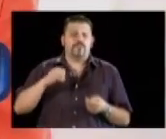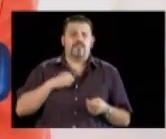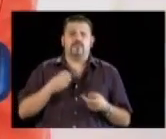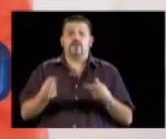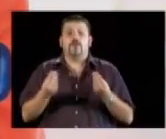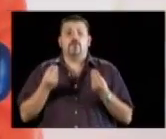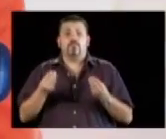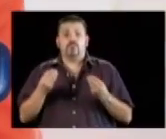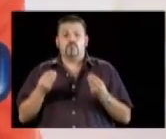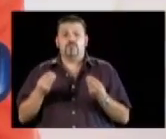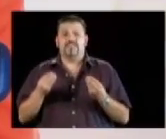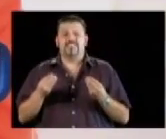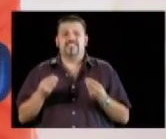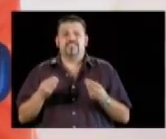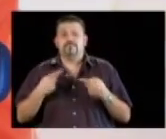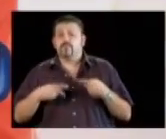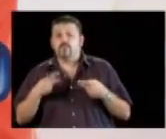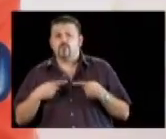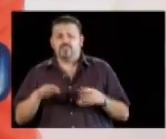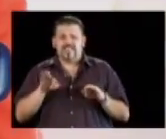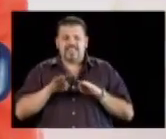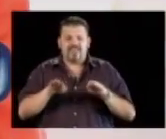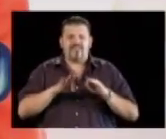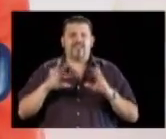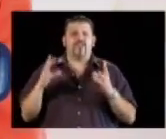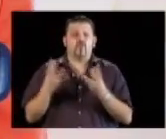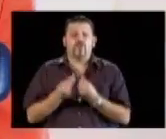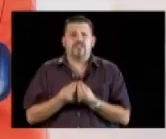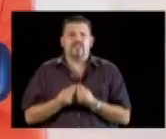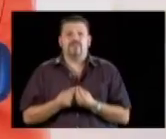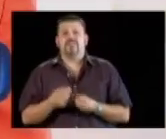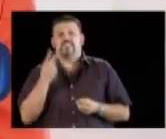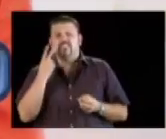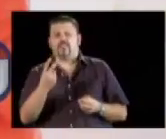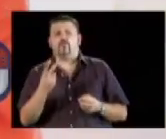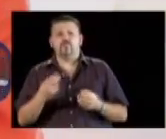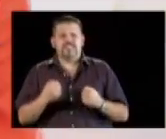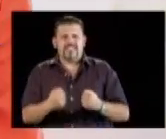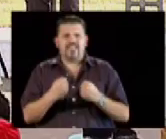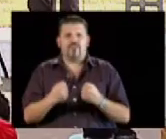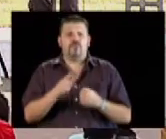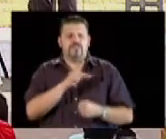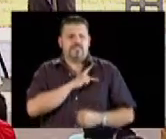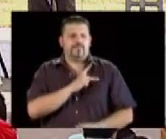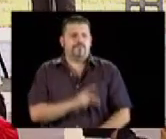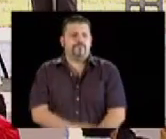que trabajan unidos sabiendo que dos son la fuerza de mil.